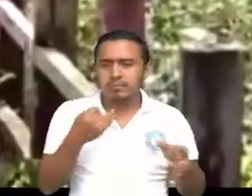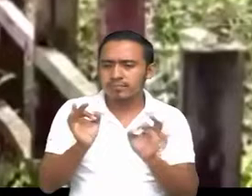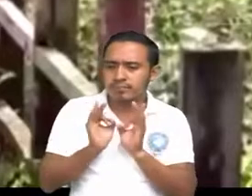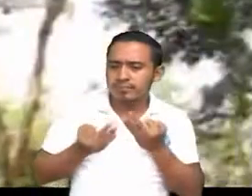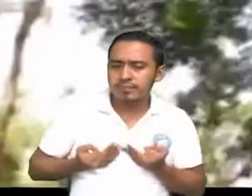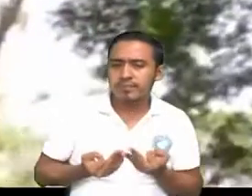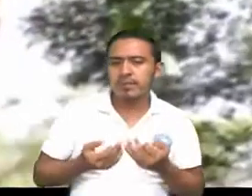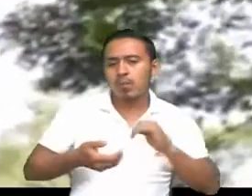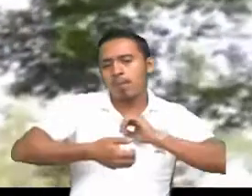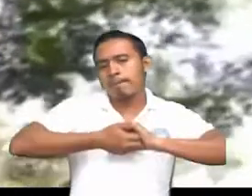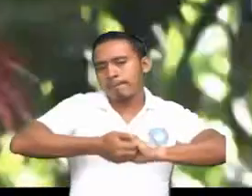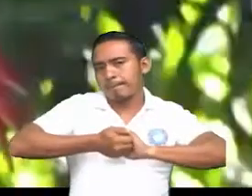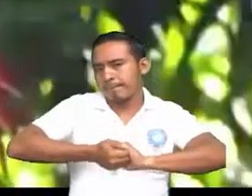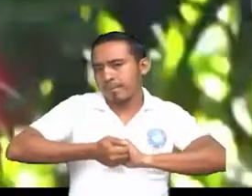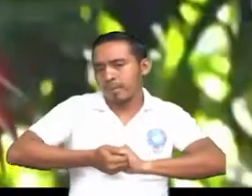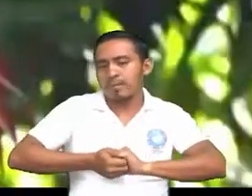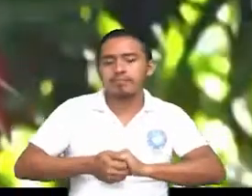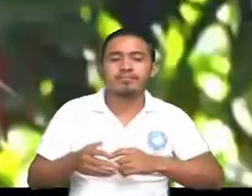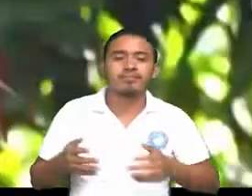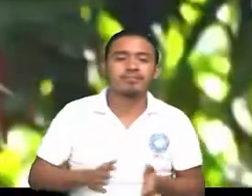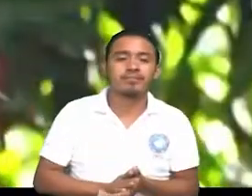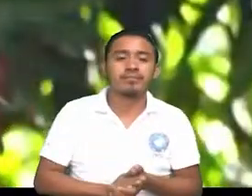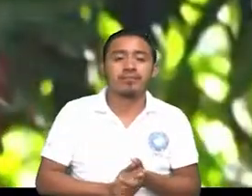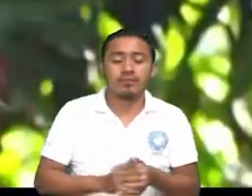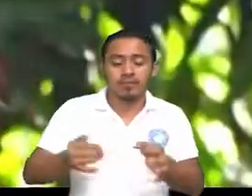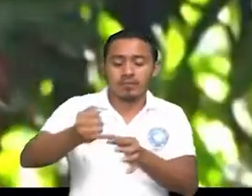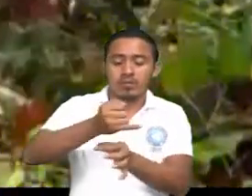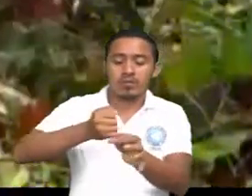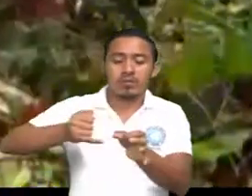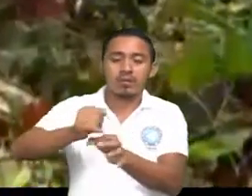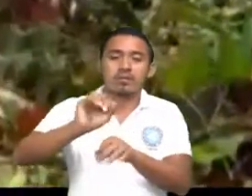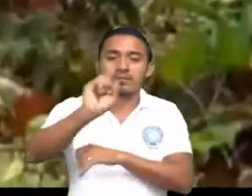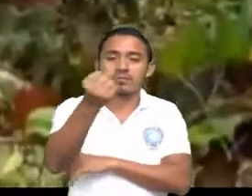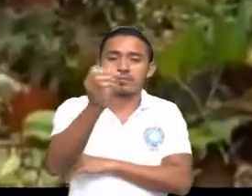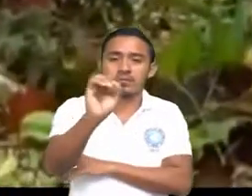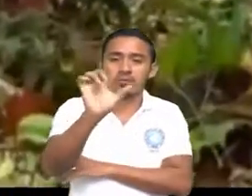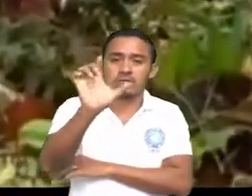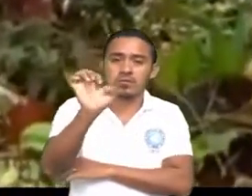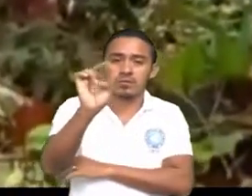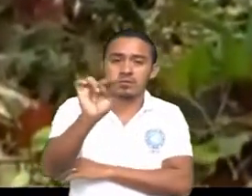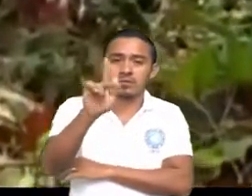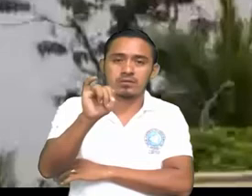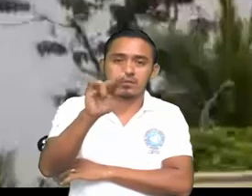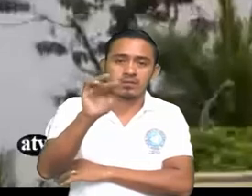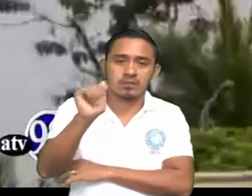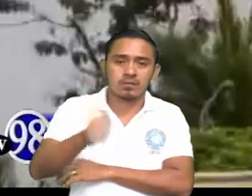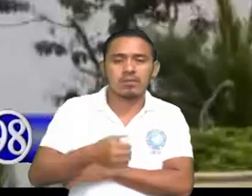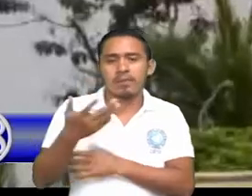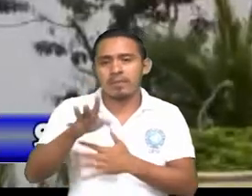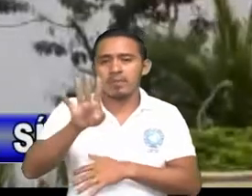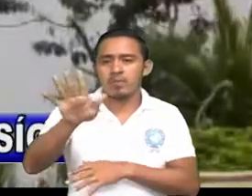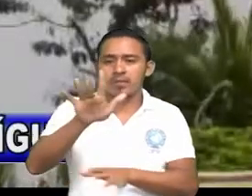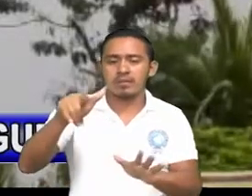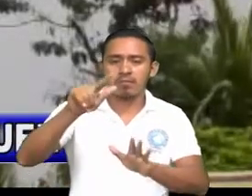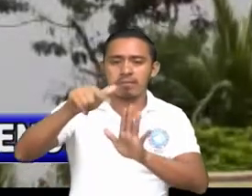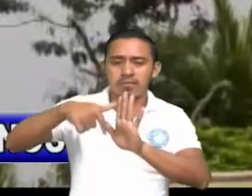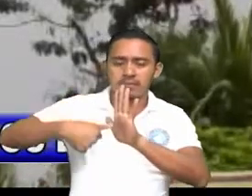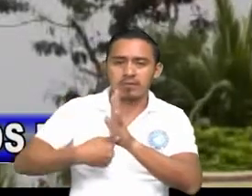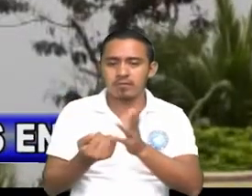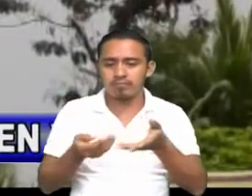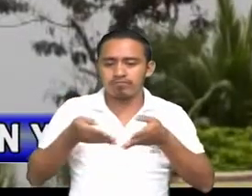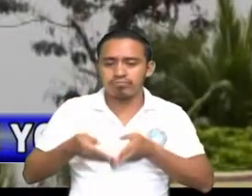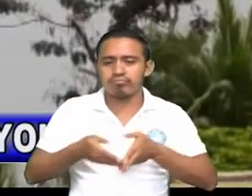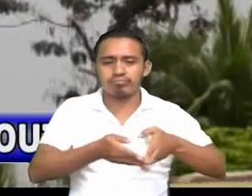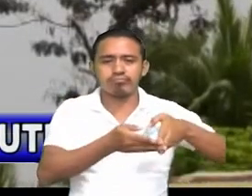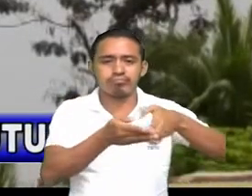familia o amigos. Una de ellas es el archipiélago de Surlentiname. A tan solo 45 minutos en lancha, usted puede llegar a